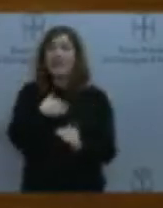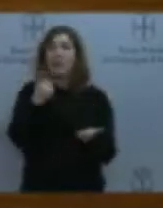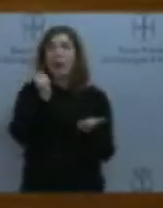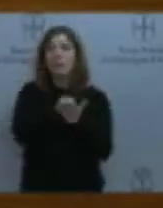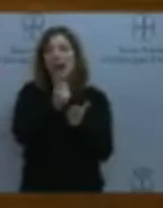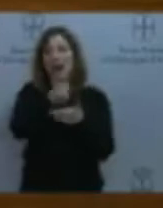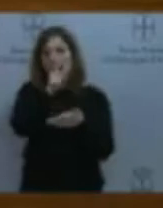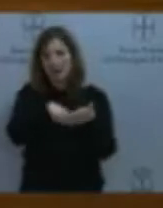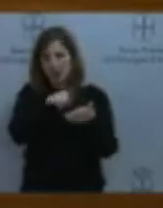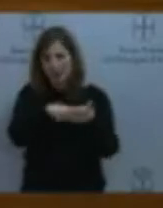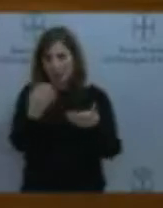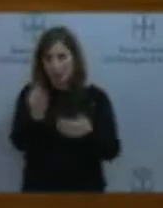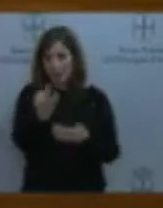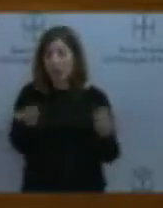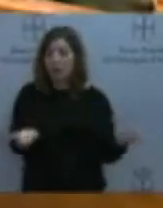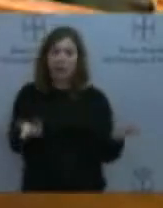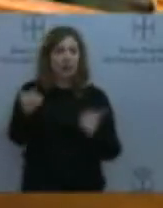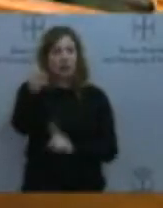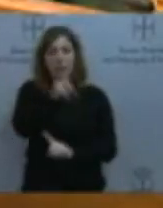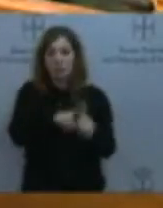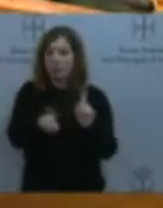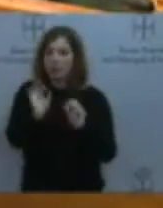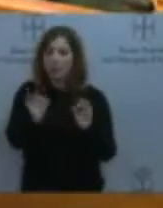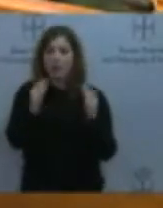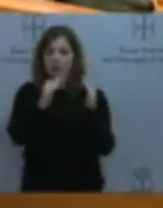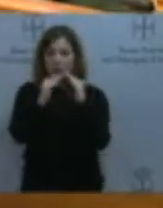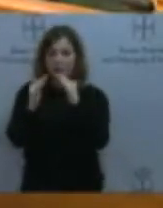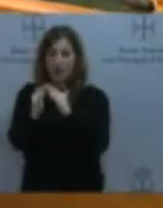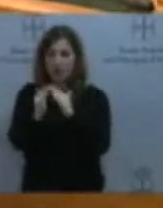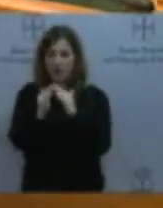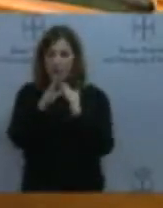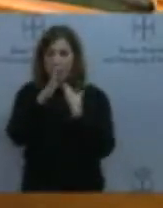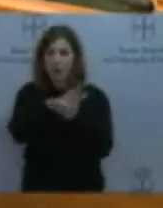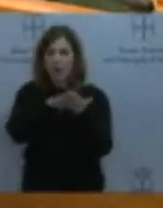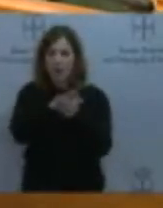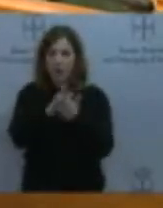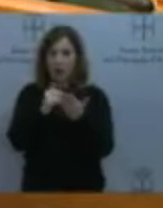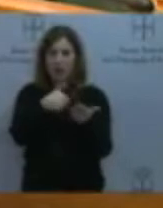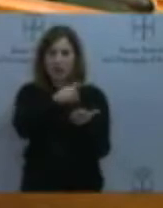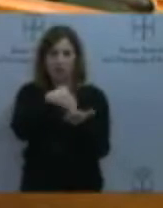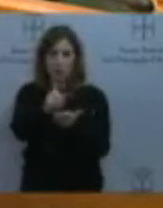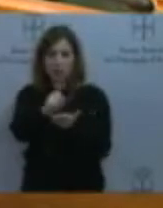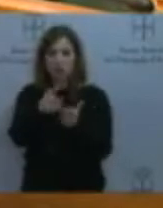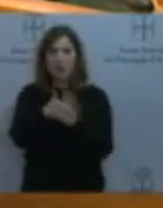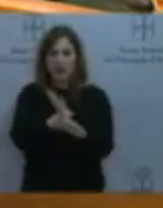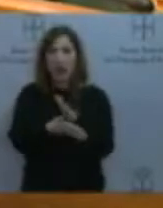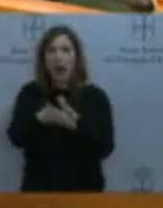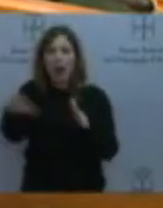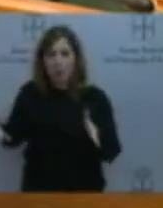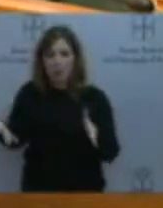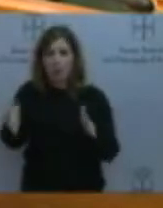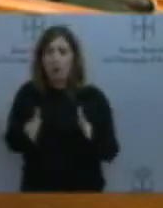El abanico de problemáticas en el ámbito de la vivienda, por no hablar de los desahucios, es muy amplio, pero las soluciones están mucho más